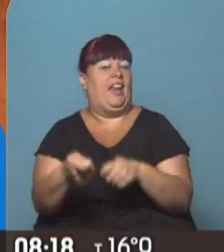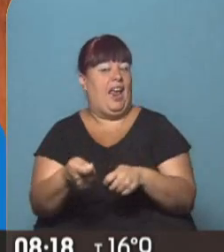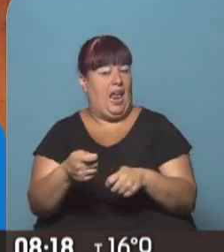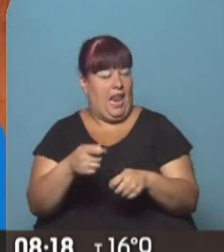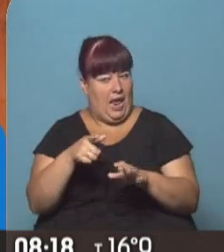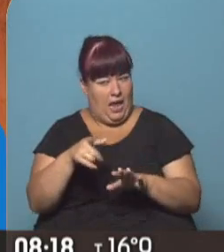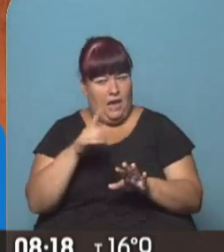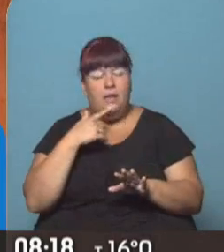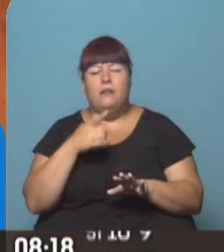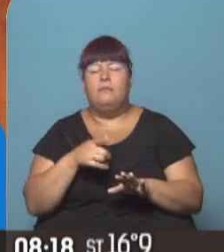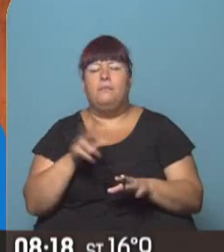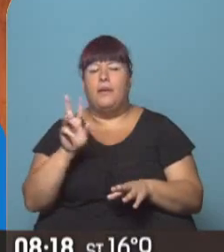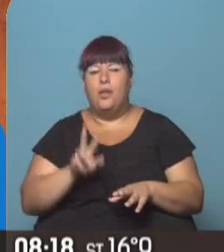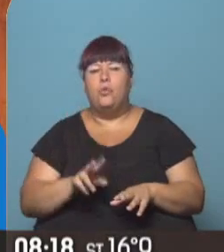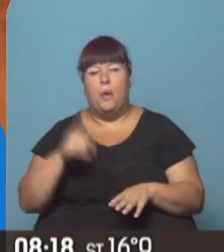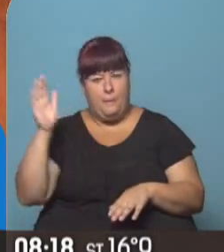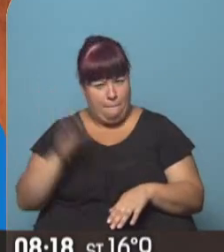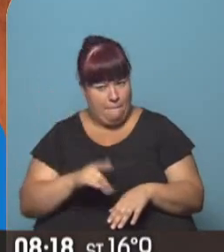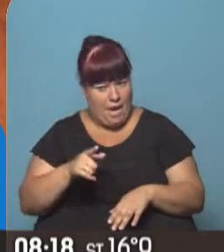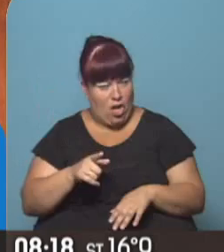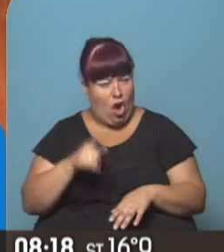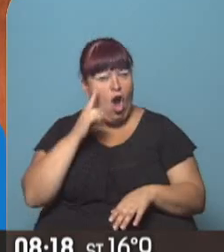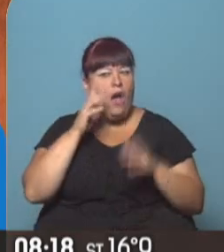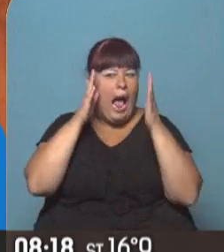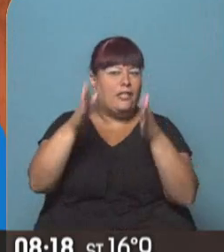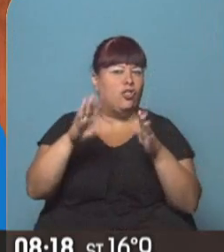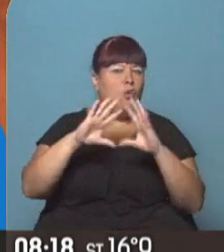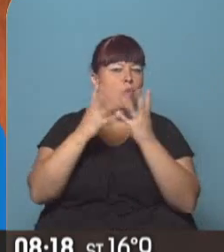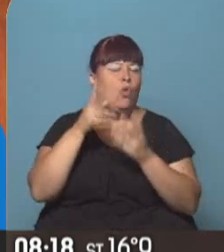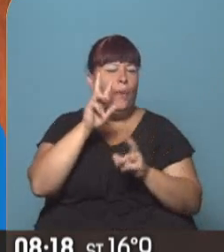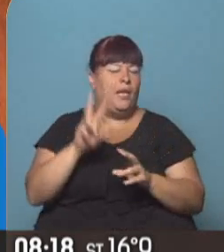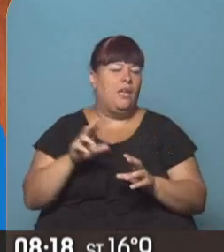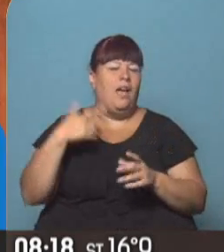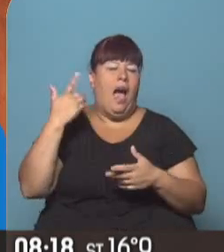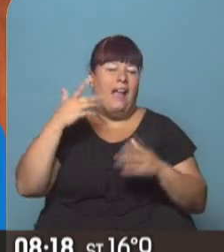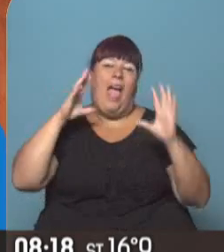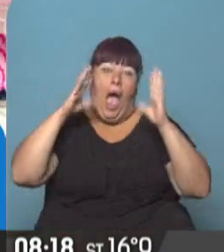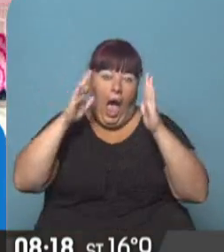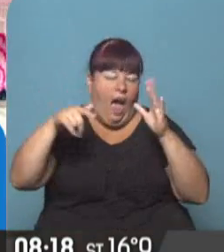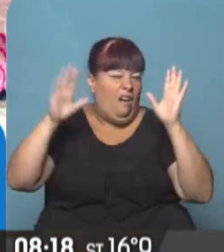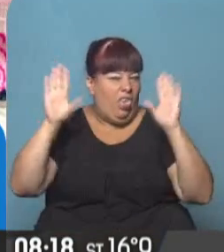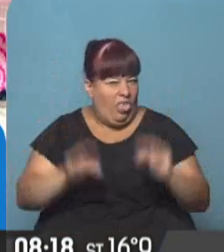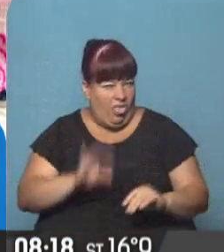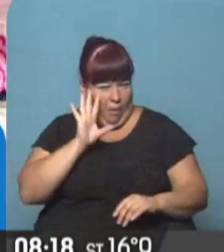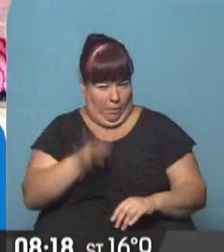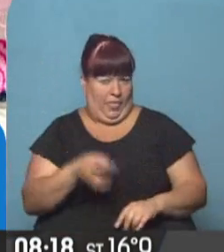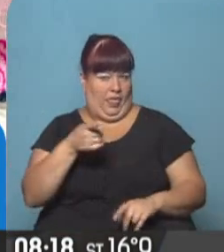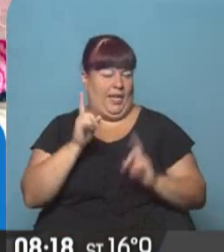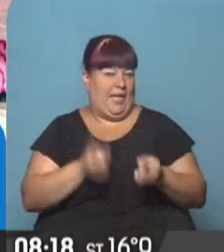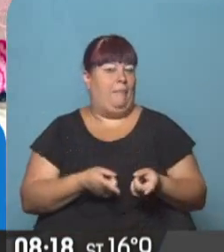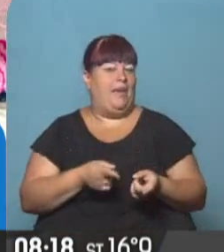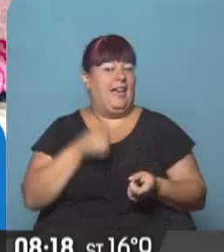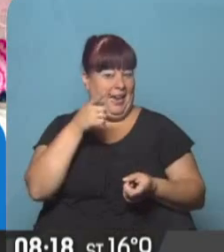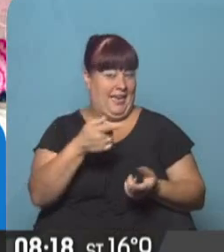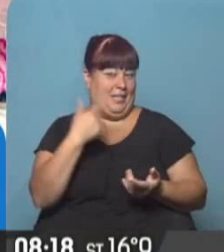una futura reelección. Sobre Venezuela. Ha bajado la mirada y la atención internacional, un poco de intensidad se nota y eso